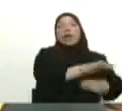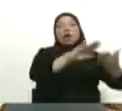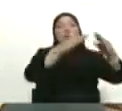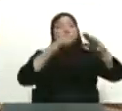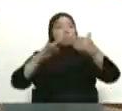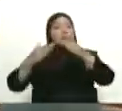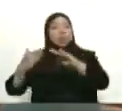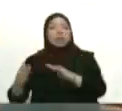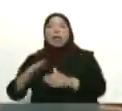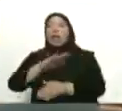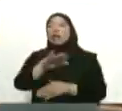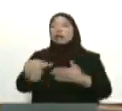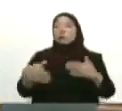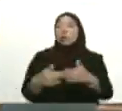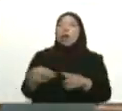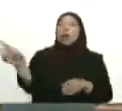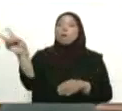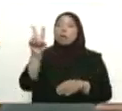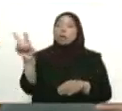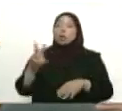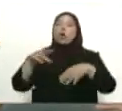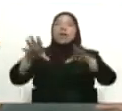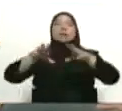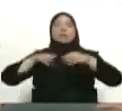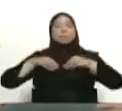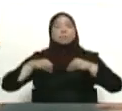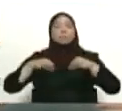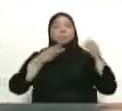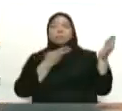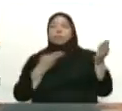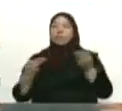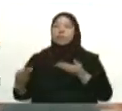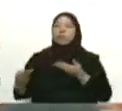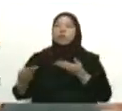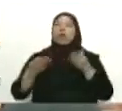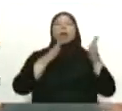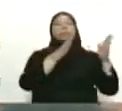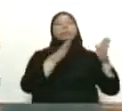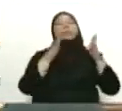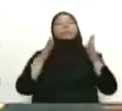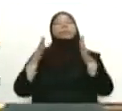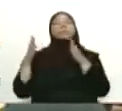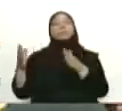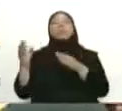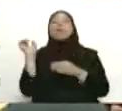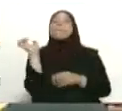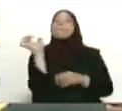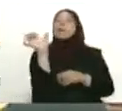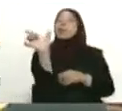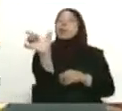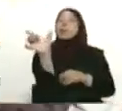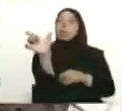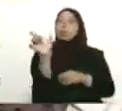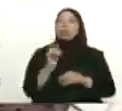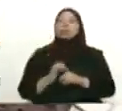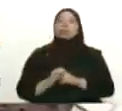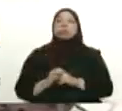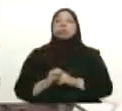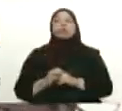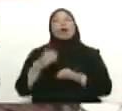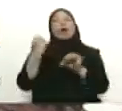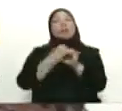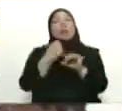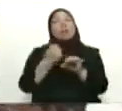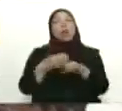todos los rincones de Venezuela a hacerle un reconocimiento a las estructuras del partido socialista Unido de Venezuela a